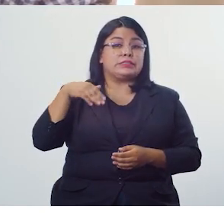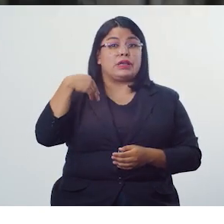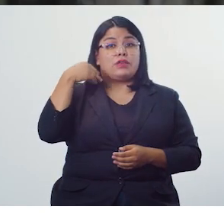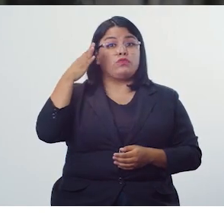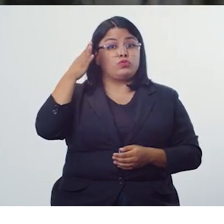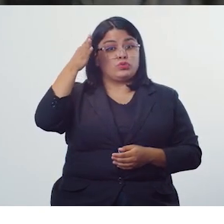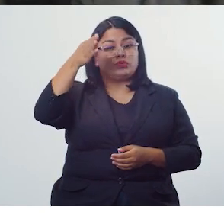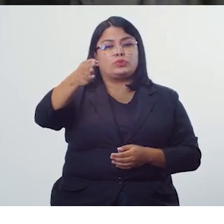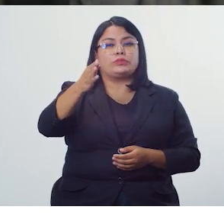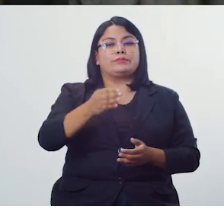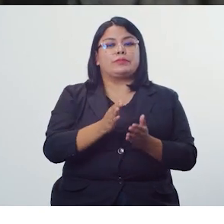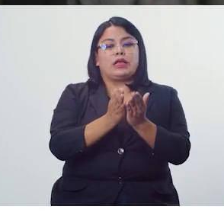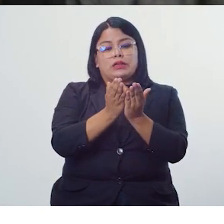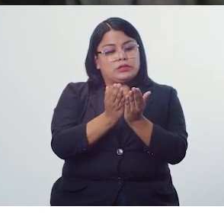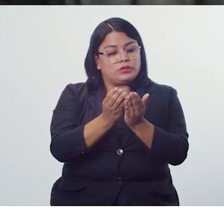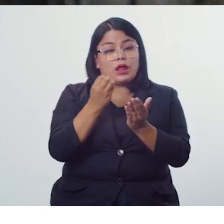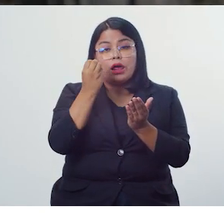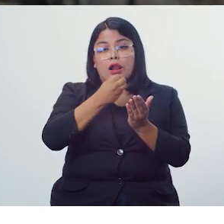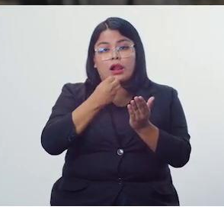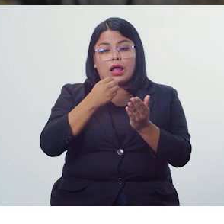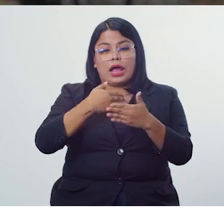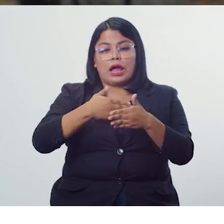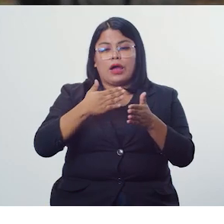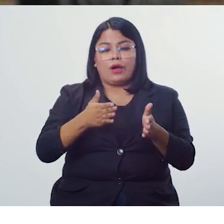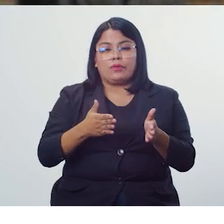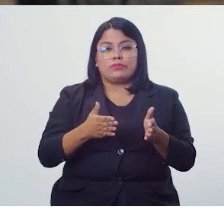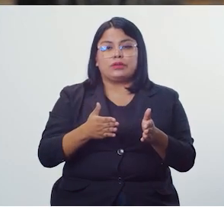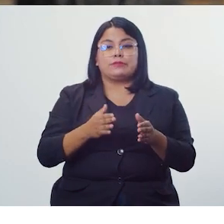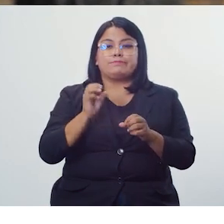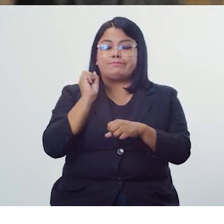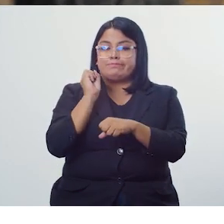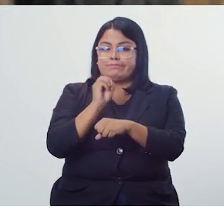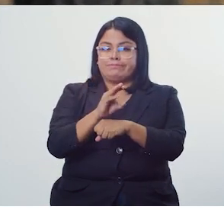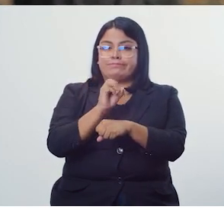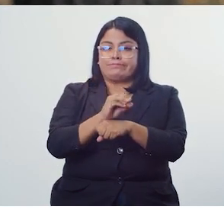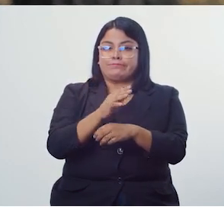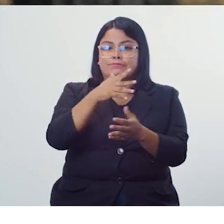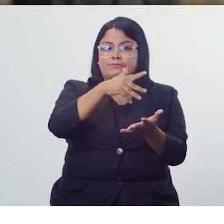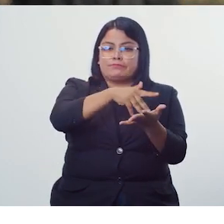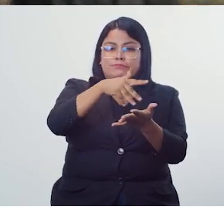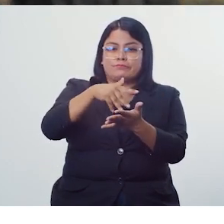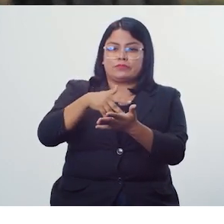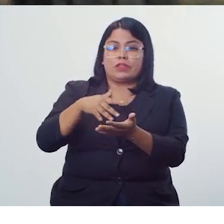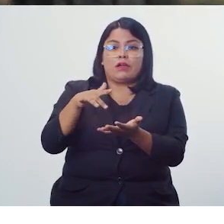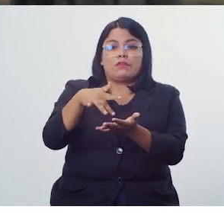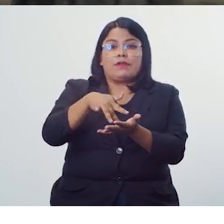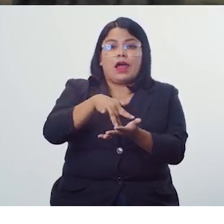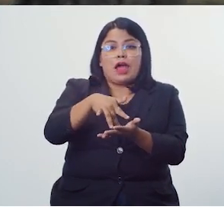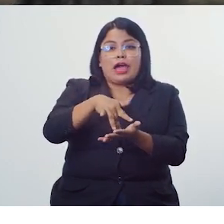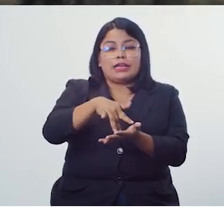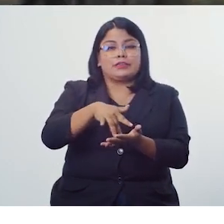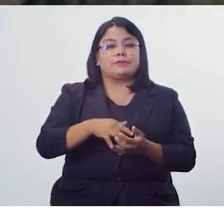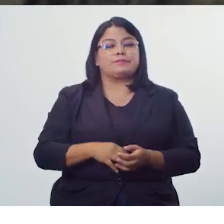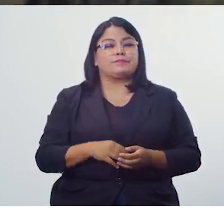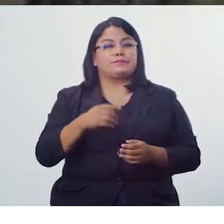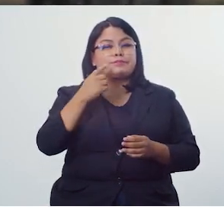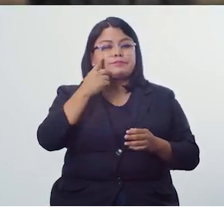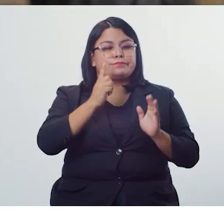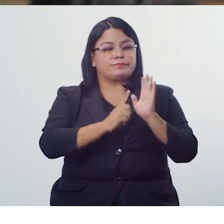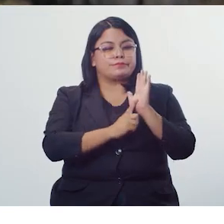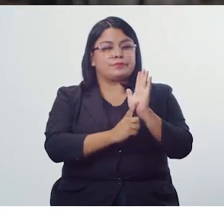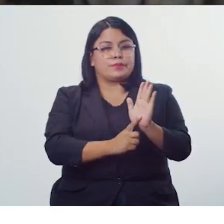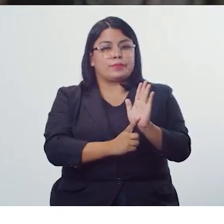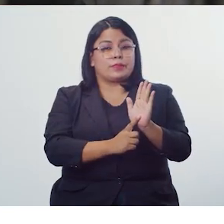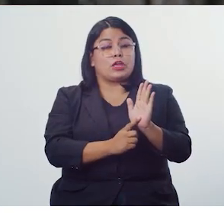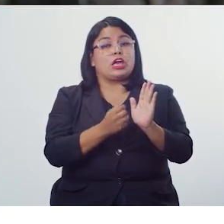mañana. La lectura oral en el aula es particularmente recomendada para las poblaciones más frágiles. La evidencia muestra